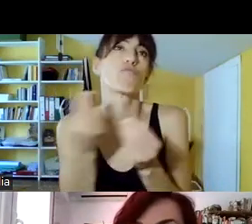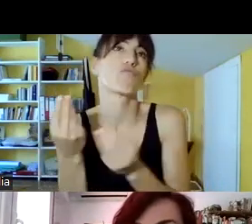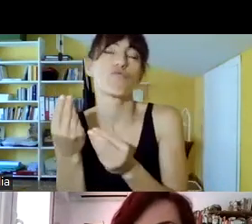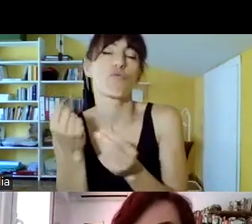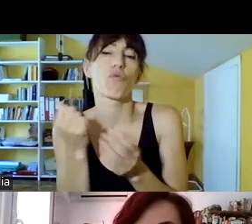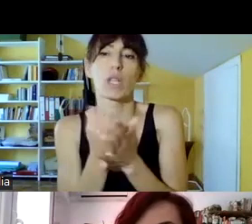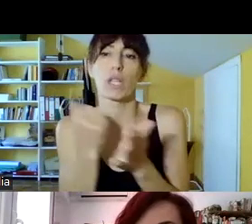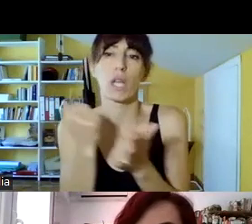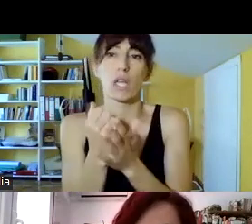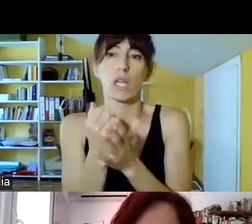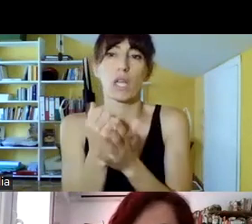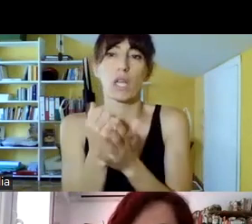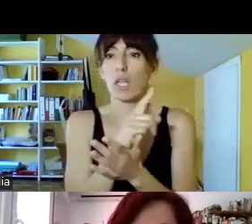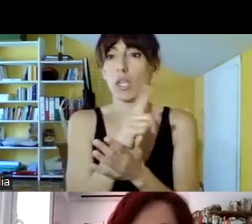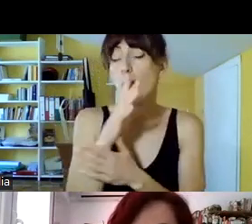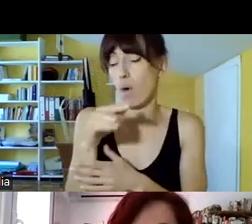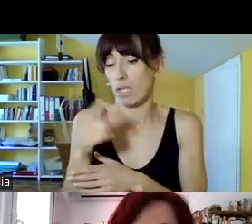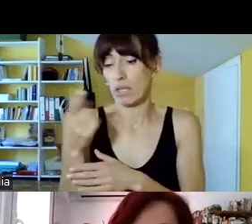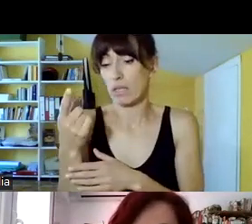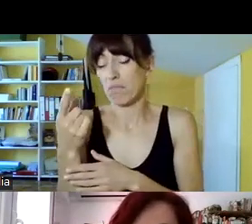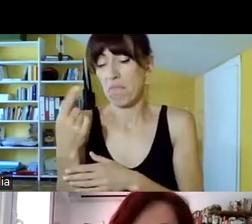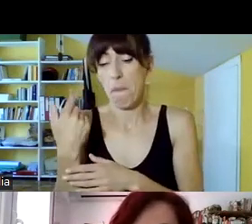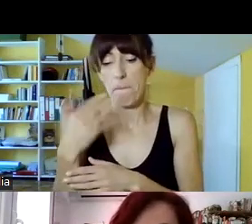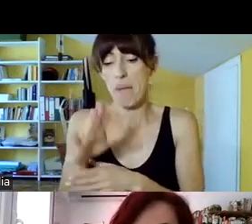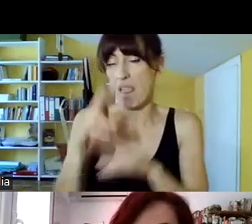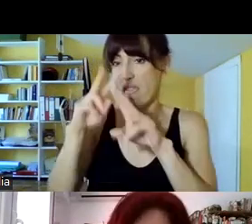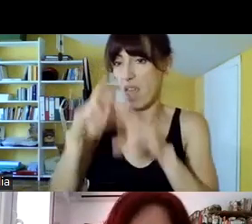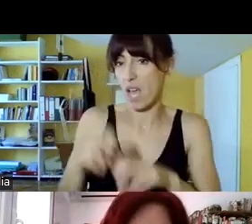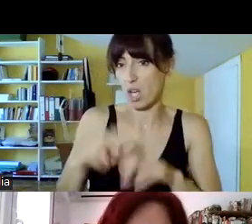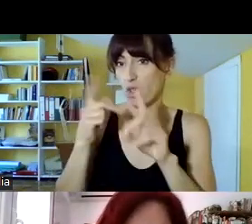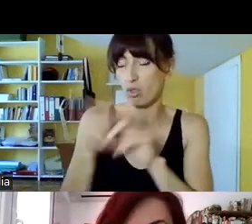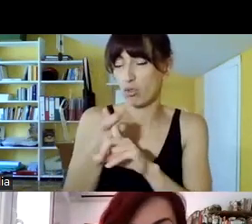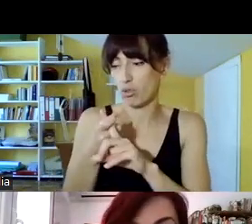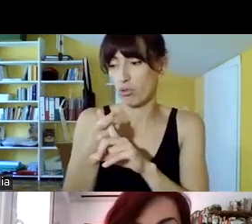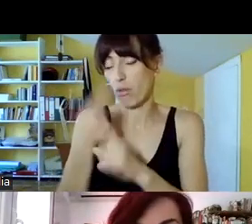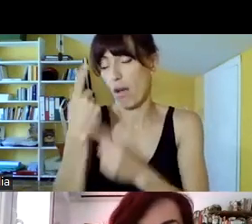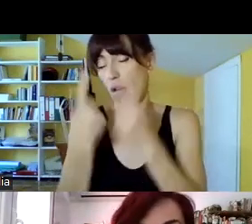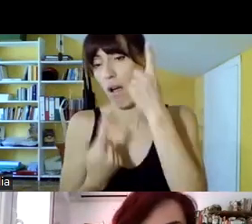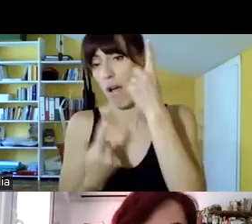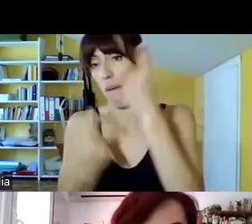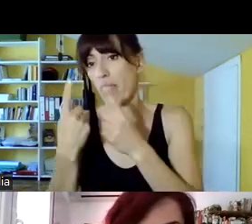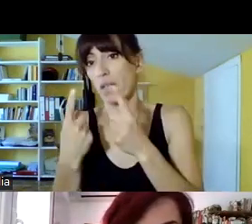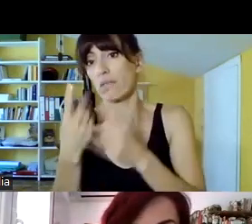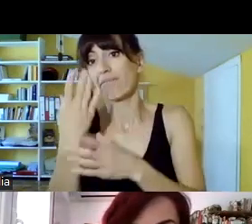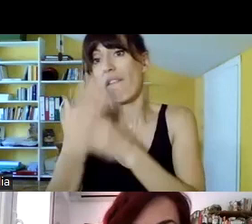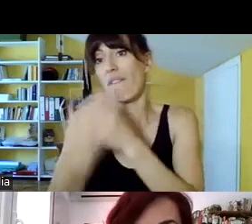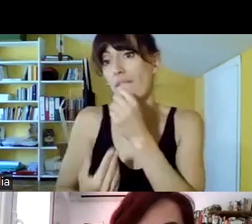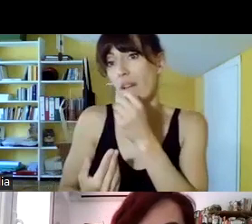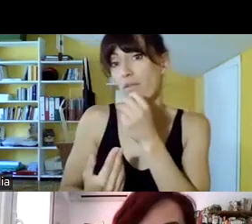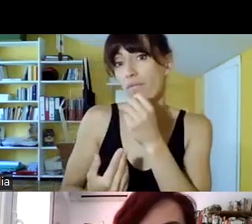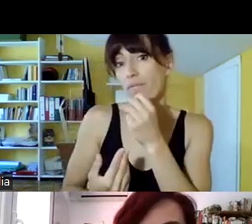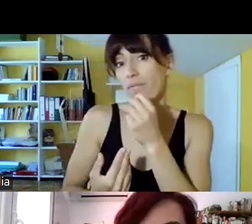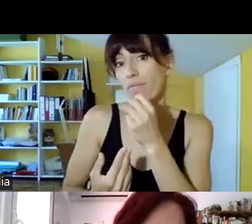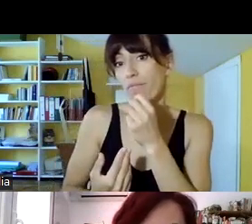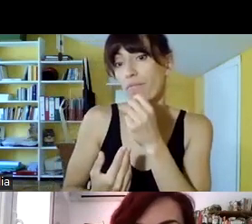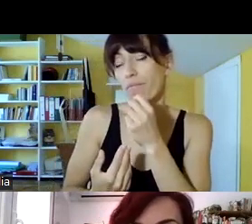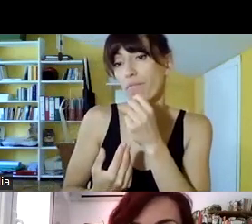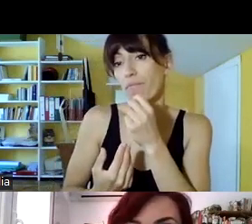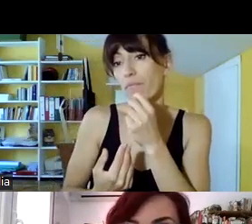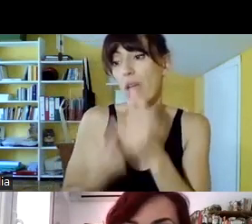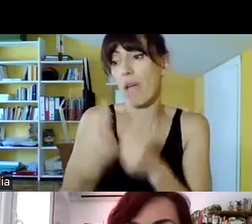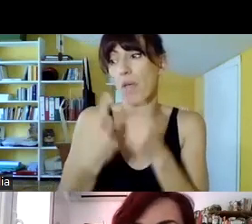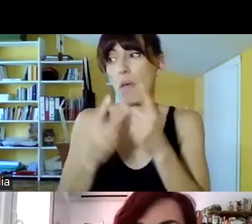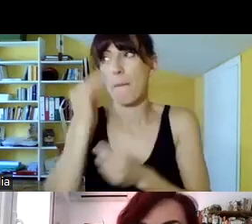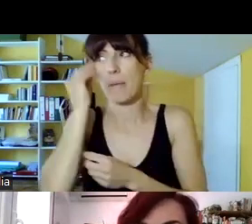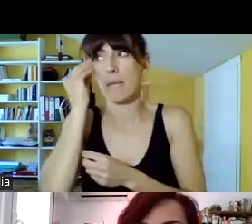este infradiagnóstico o este mal diagnóstico a veces es un error, a veces hay que haber pensado en qué